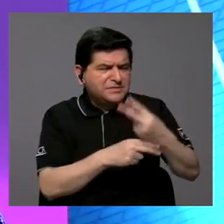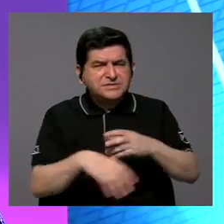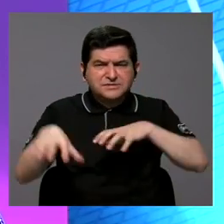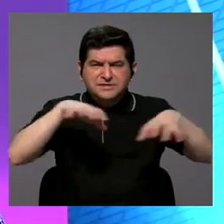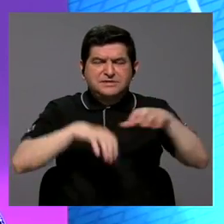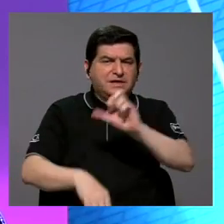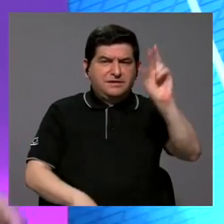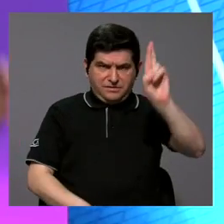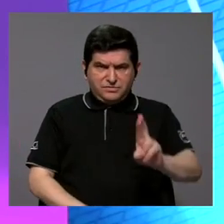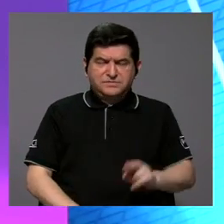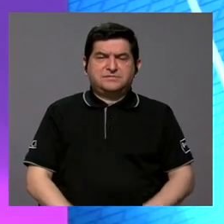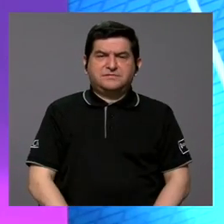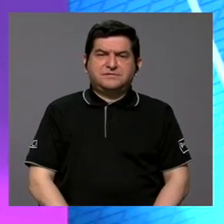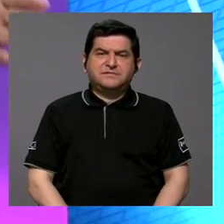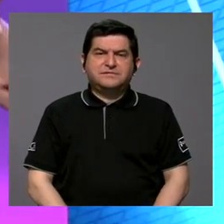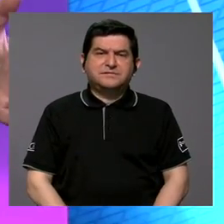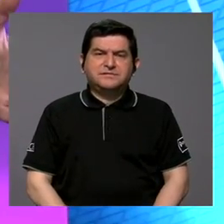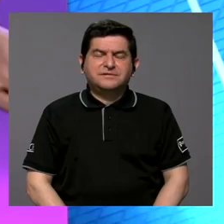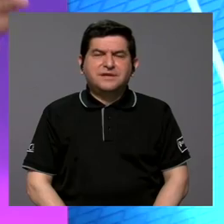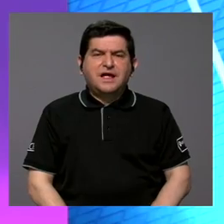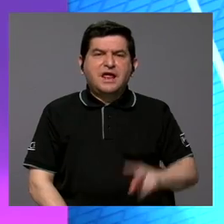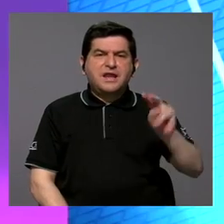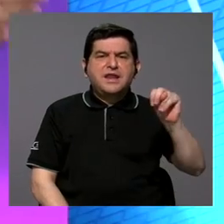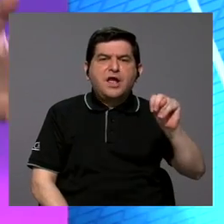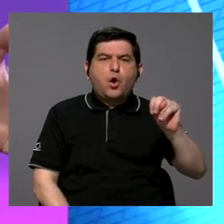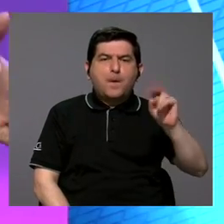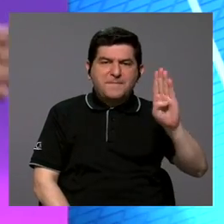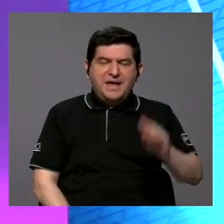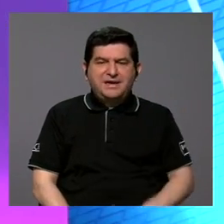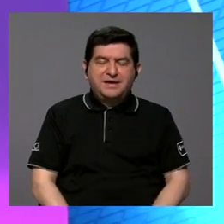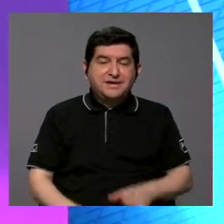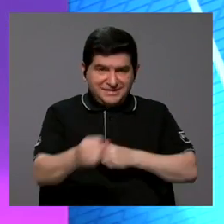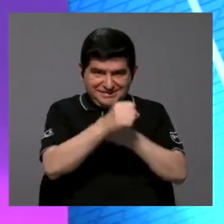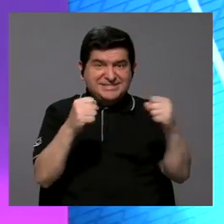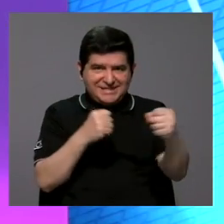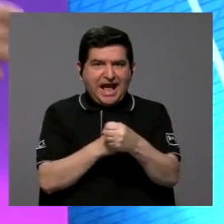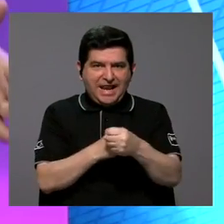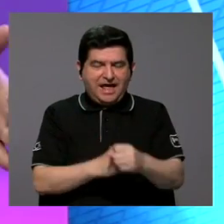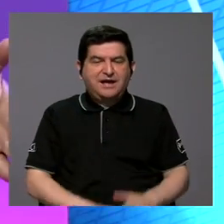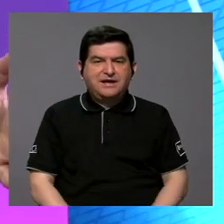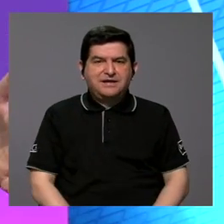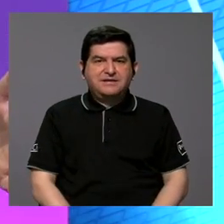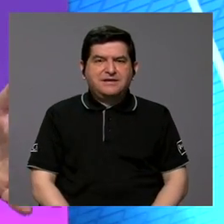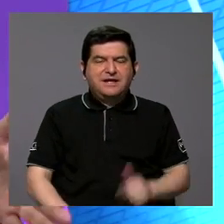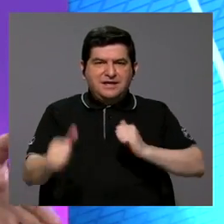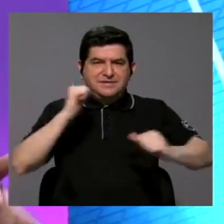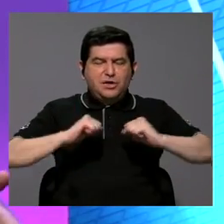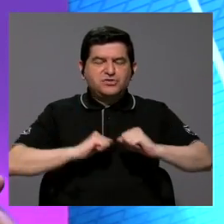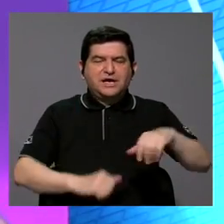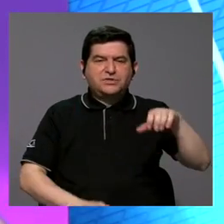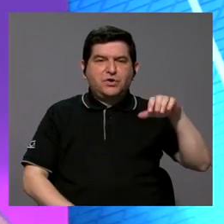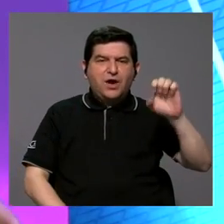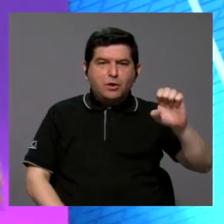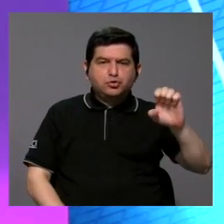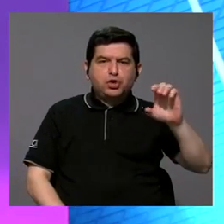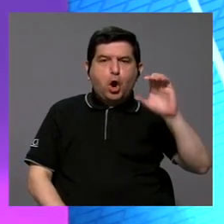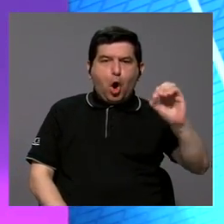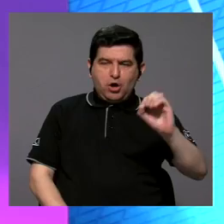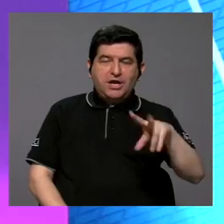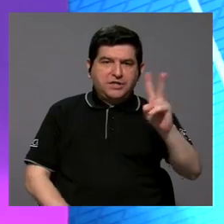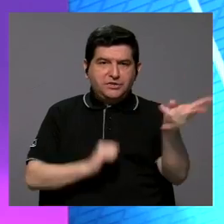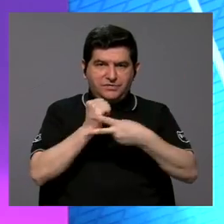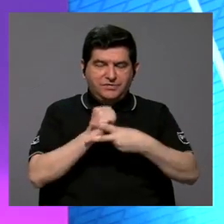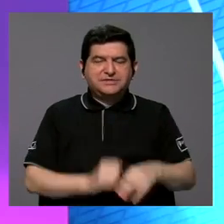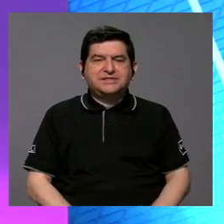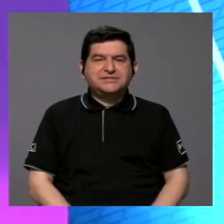Rica, donde Nico Baker, la sala Nico Baker, donde el teatro Eugene O'Neill en dos ocasiones, y el